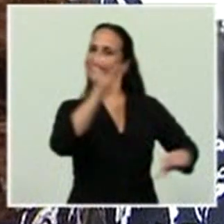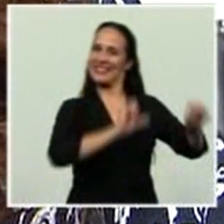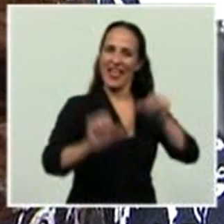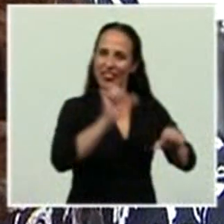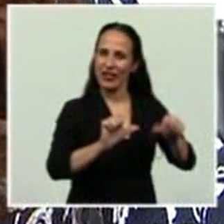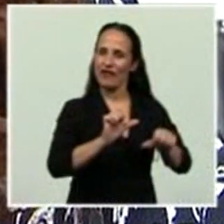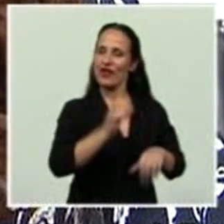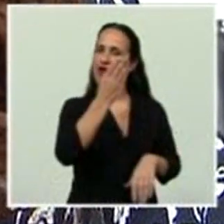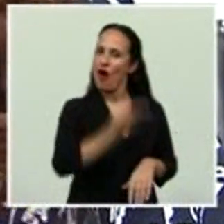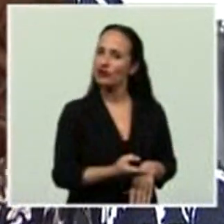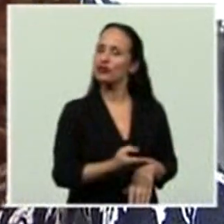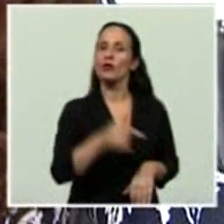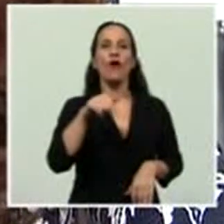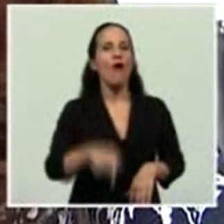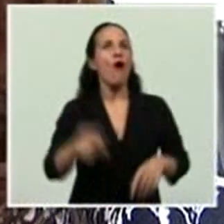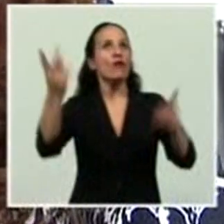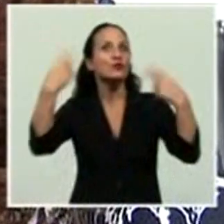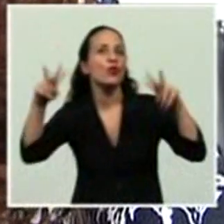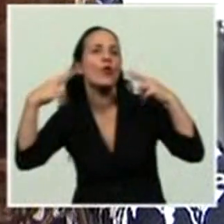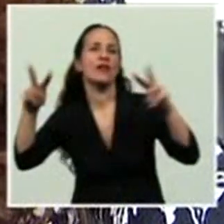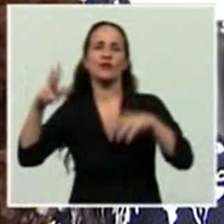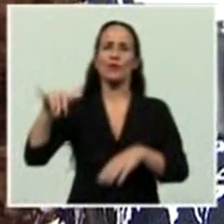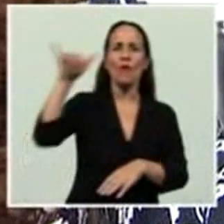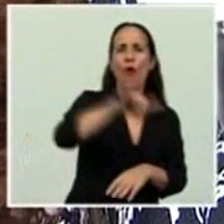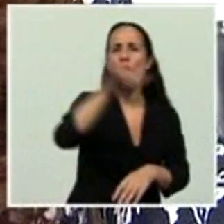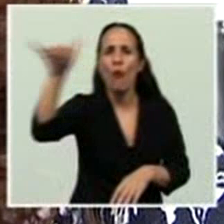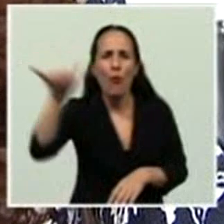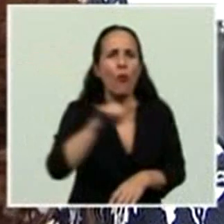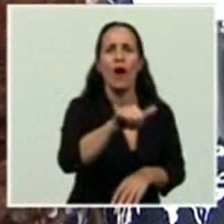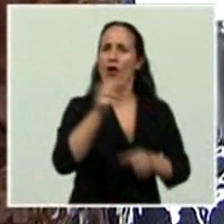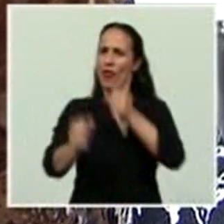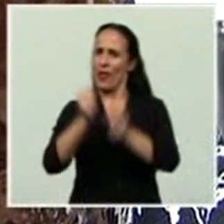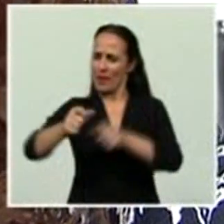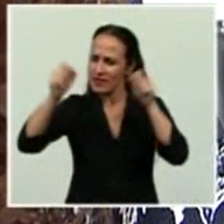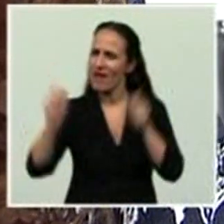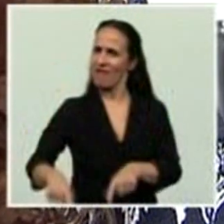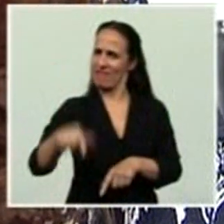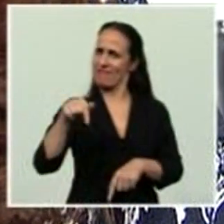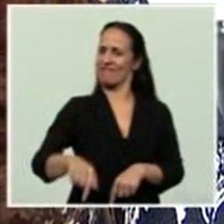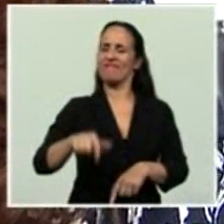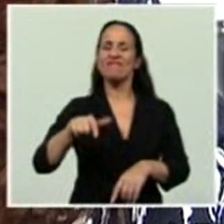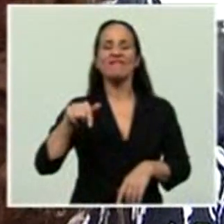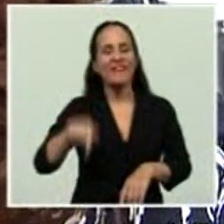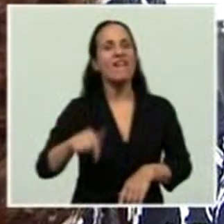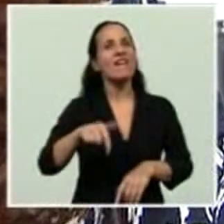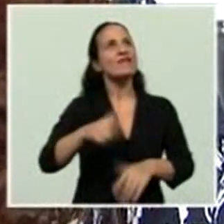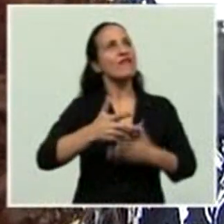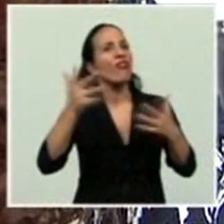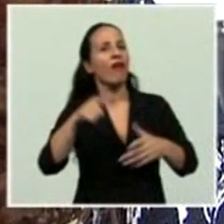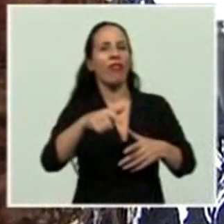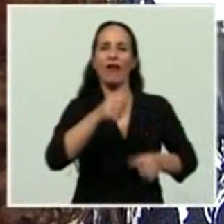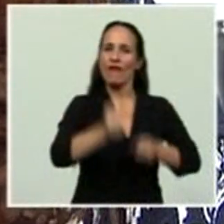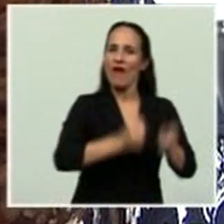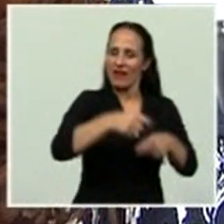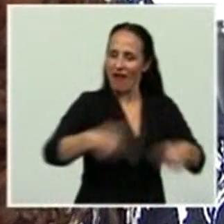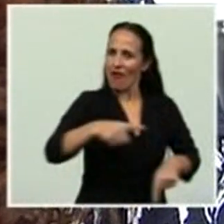este día de turismo y de vuelos y de empresas nacionales aeronáuticas en estos días de fabricaciones